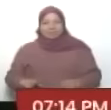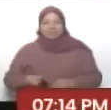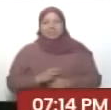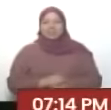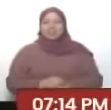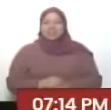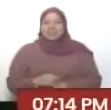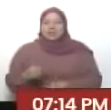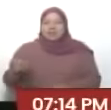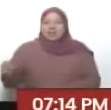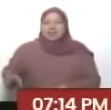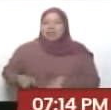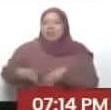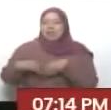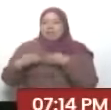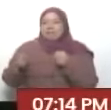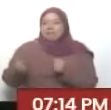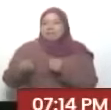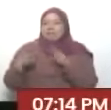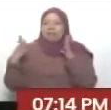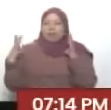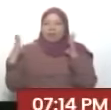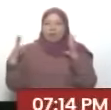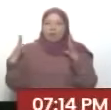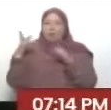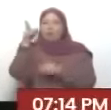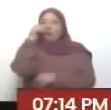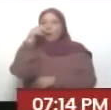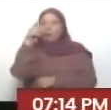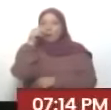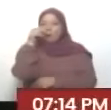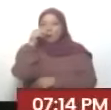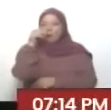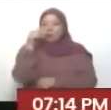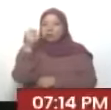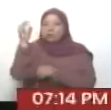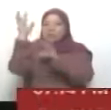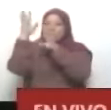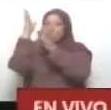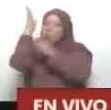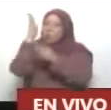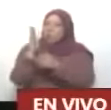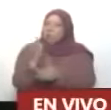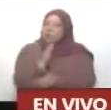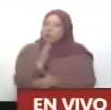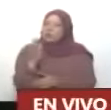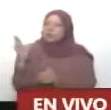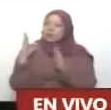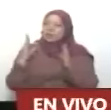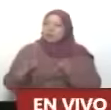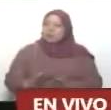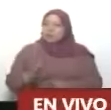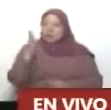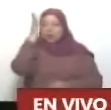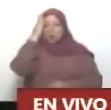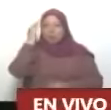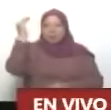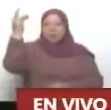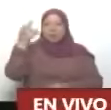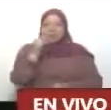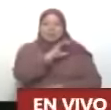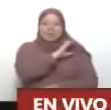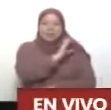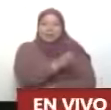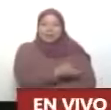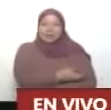Es el alma de un hombre bendito por Dios en un cuerpo. Y pura energía.